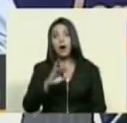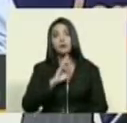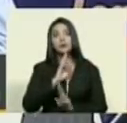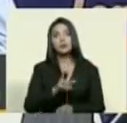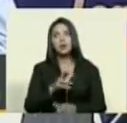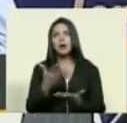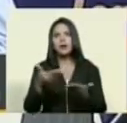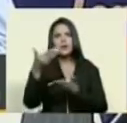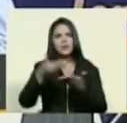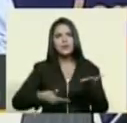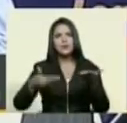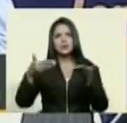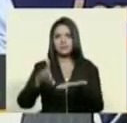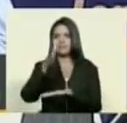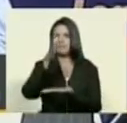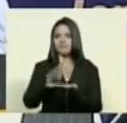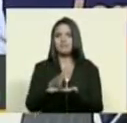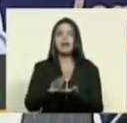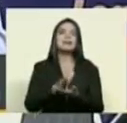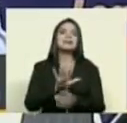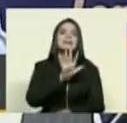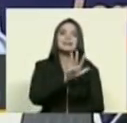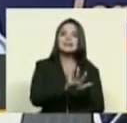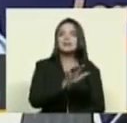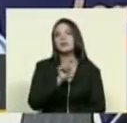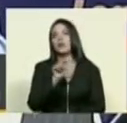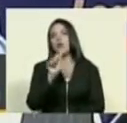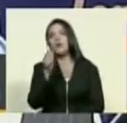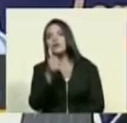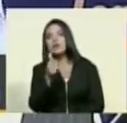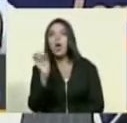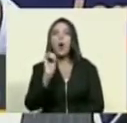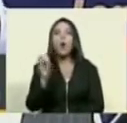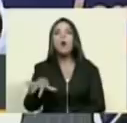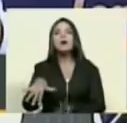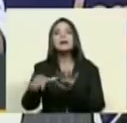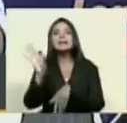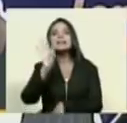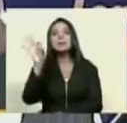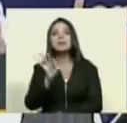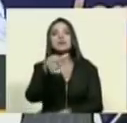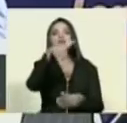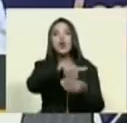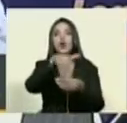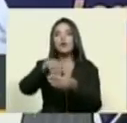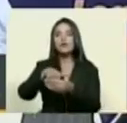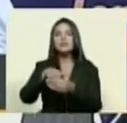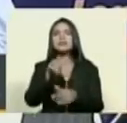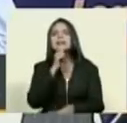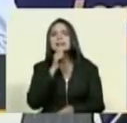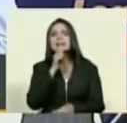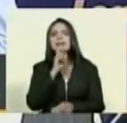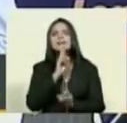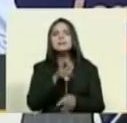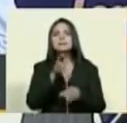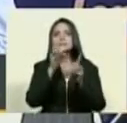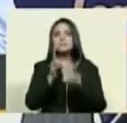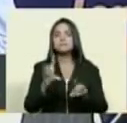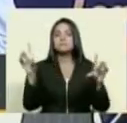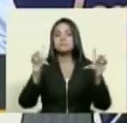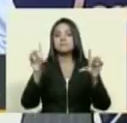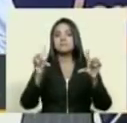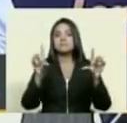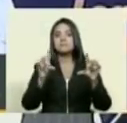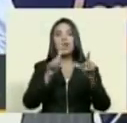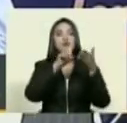se da un boletín parcial del 5, 10, 15% de los votos, y son los medios de comunicación, a través de